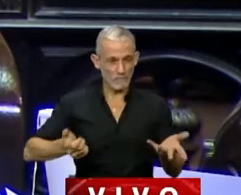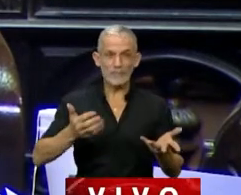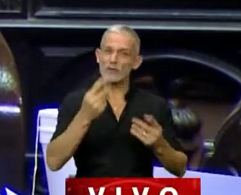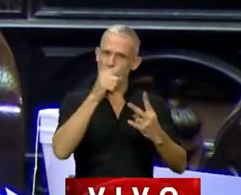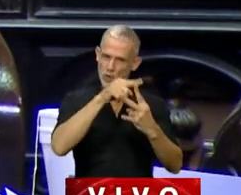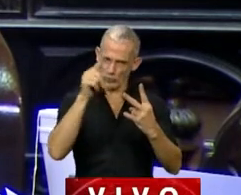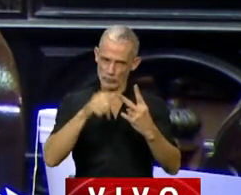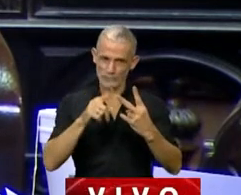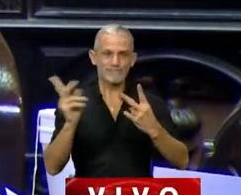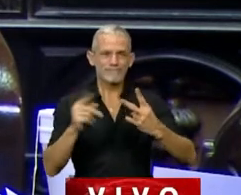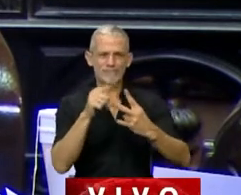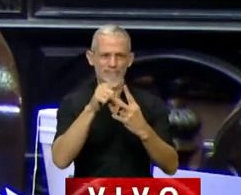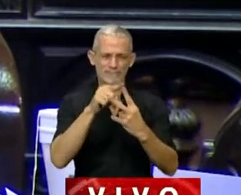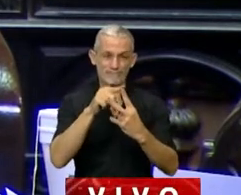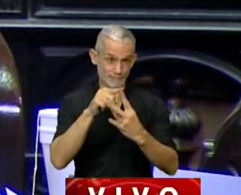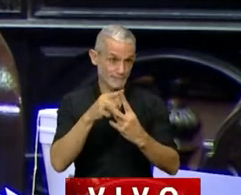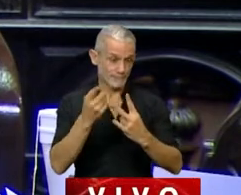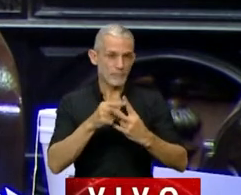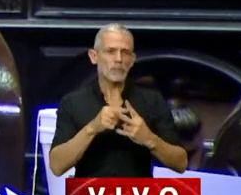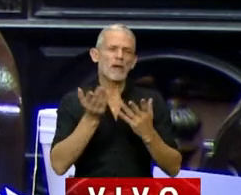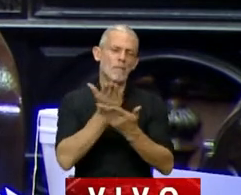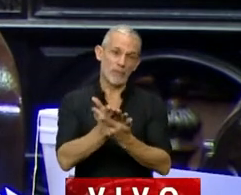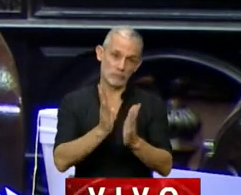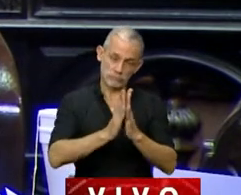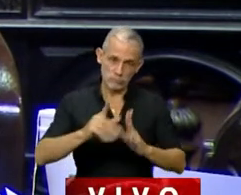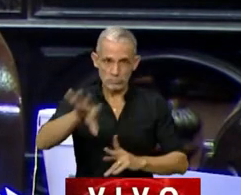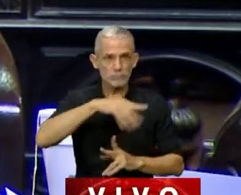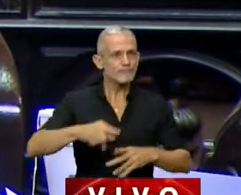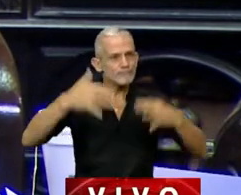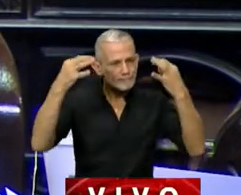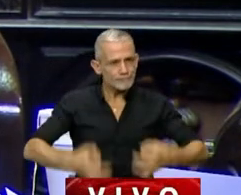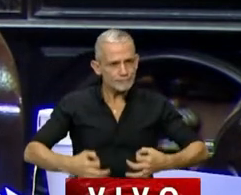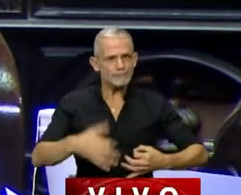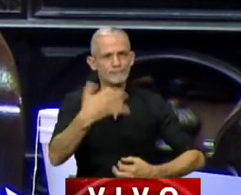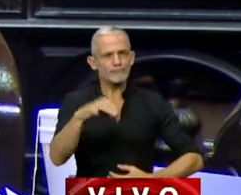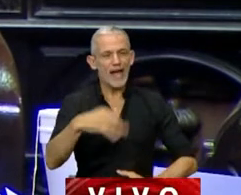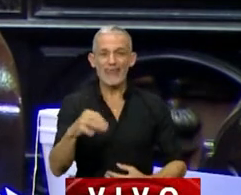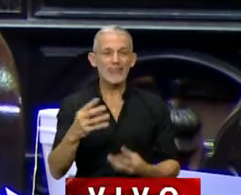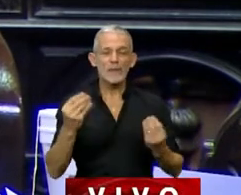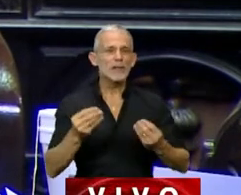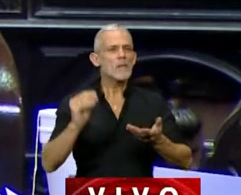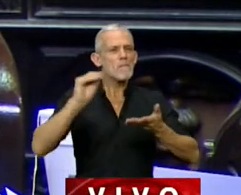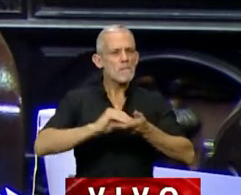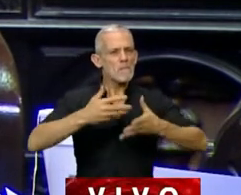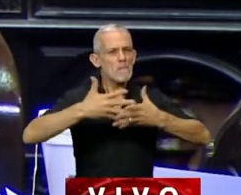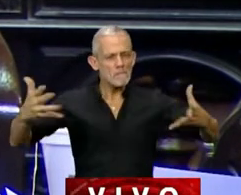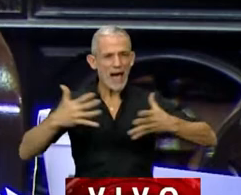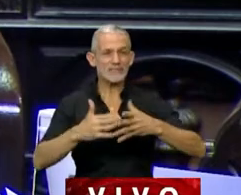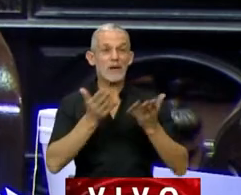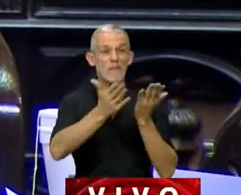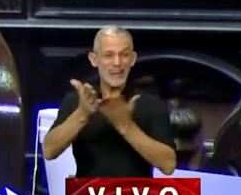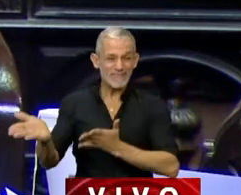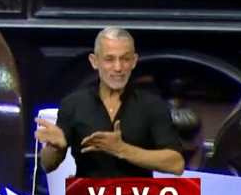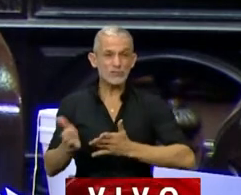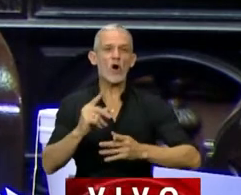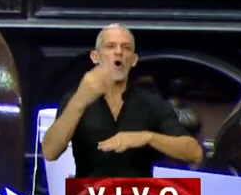dos puntos. Por un lado, solicito concretamente que se amplíe este